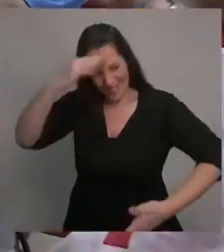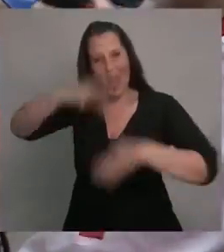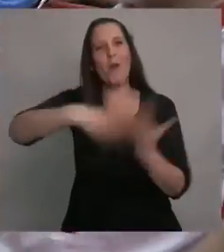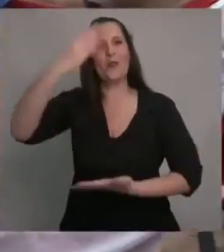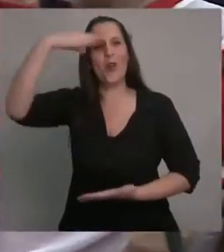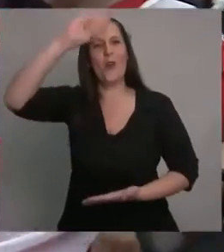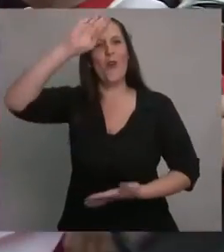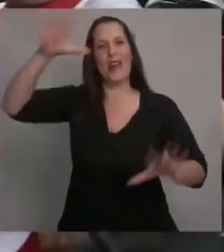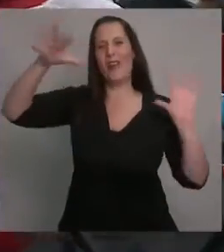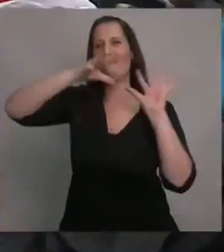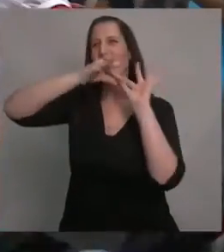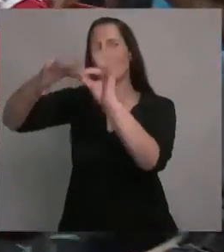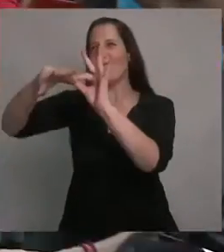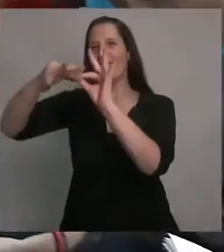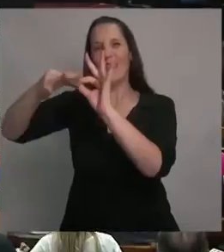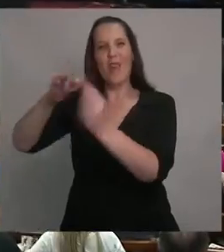Por eso,